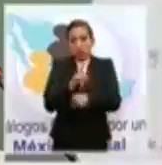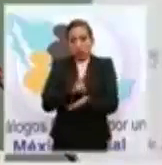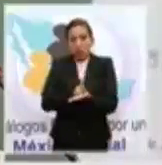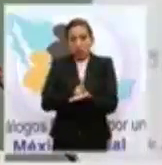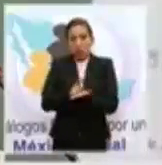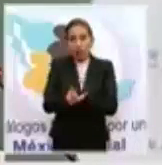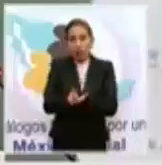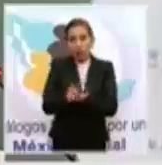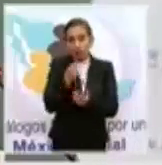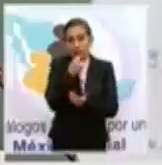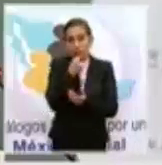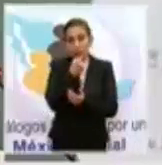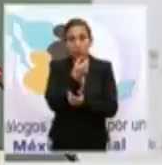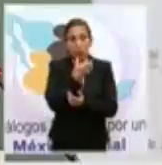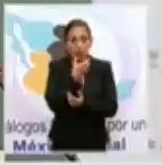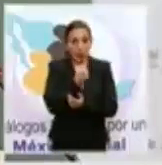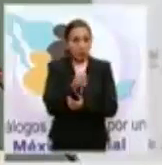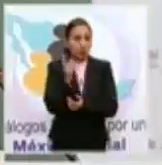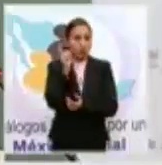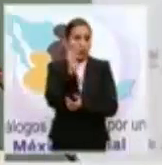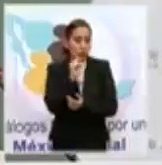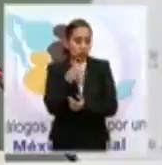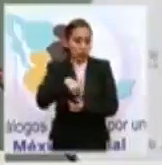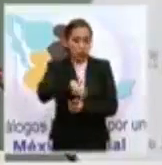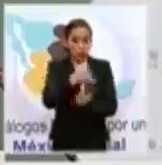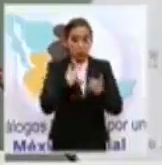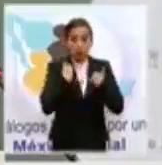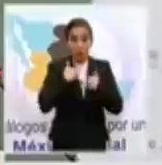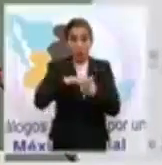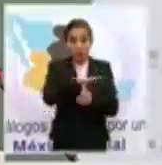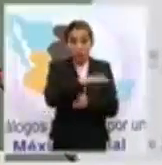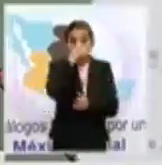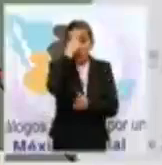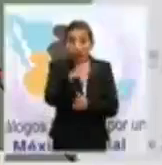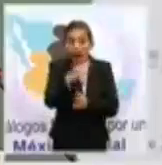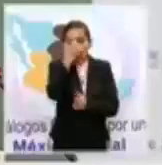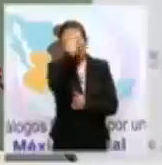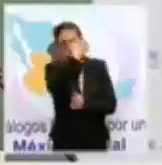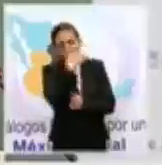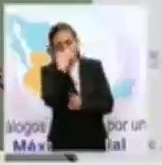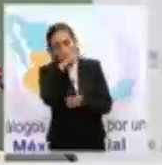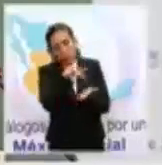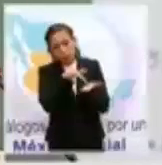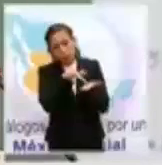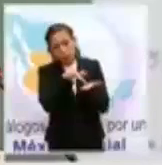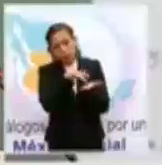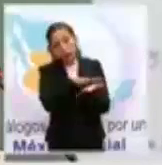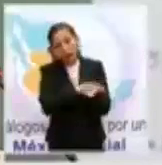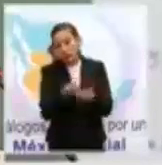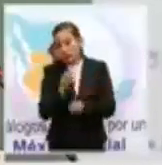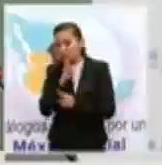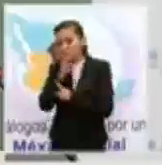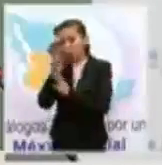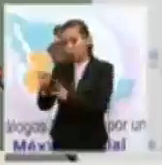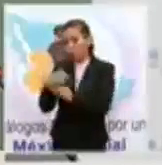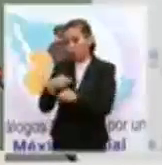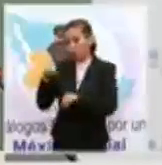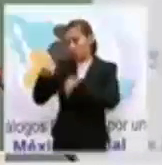derechos de los niños, las niñas y los adolescentes, para que esta evaluación pueda proporcionar la mejor